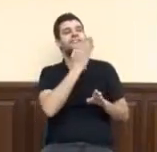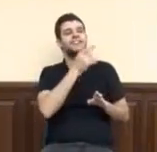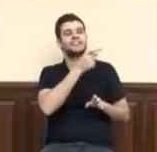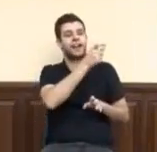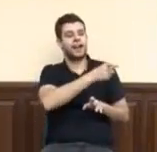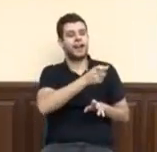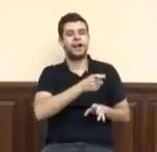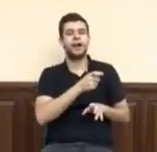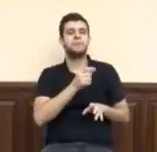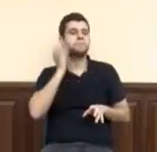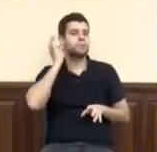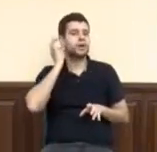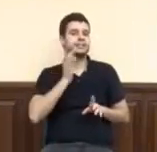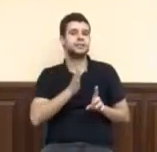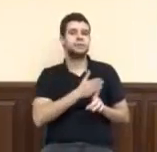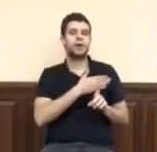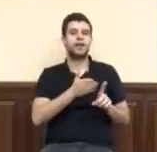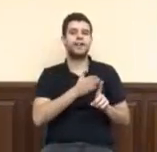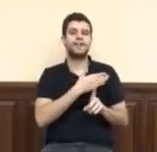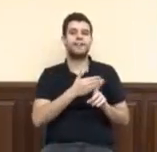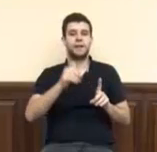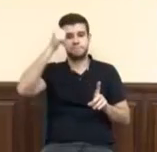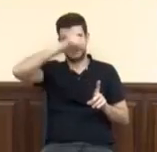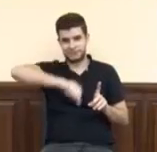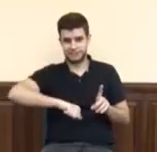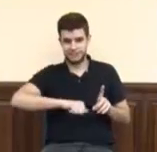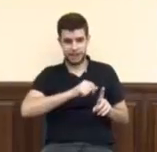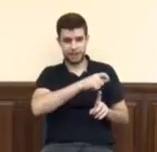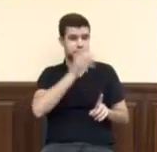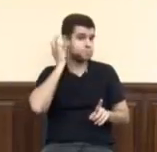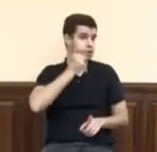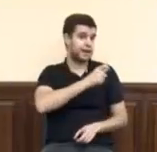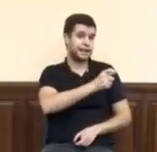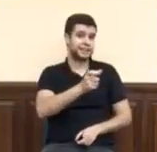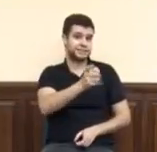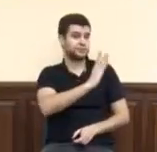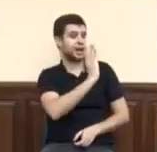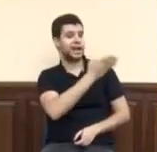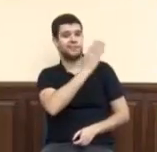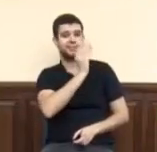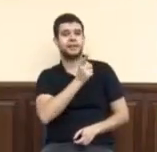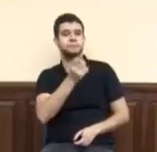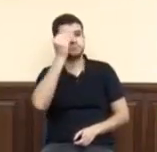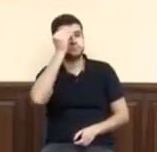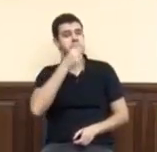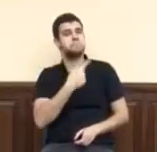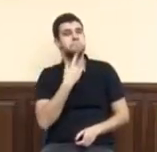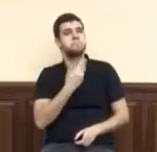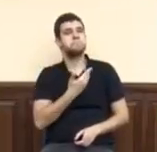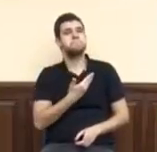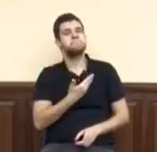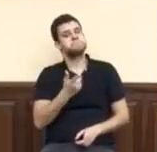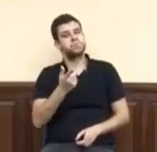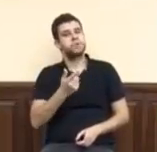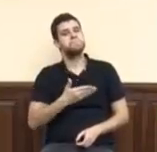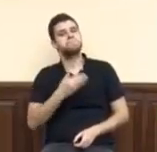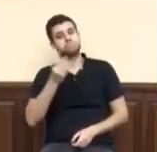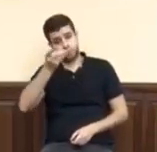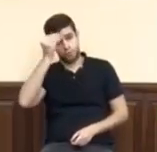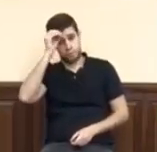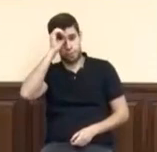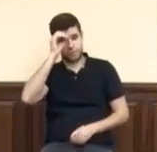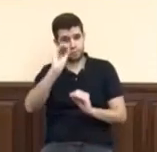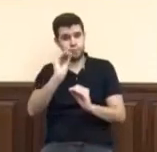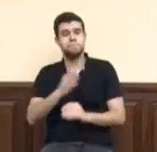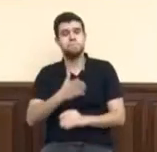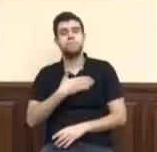violencia machista. Que, claro, sabiendo ustedes lo que piensan, pues pobrecitos los hombres maltratadores, joder, es